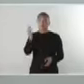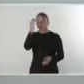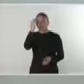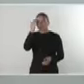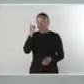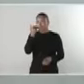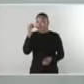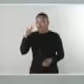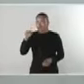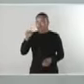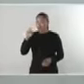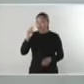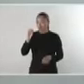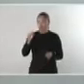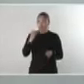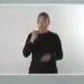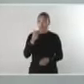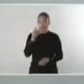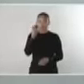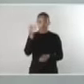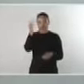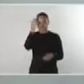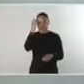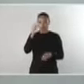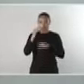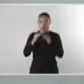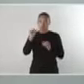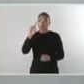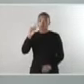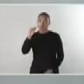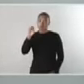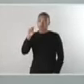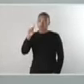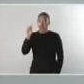narcocandidato que está al Servicio del Cartel del Golfo